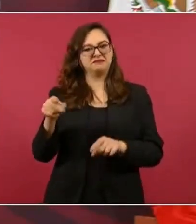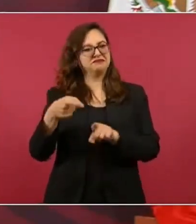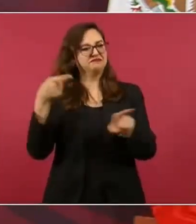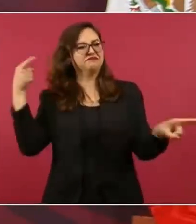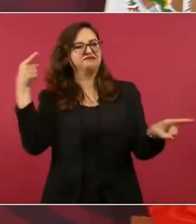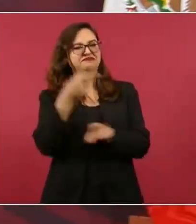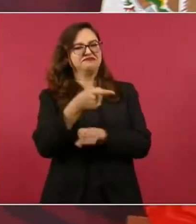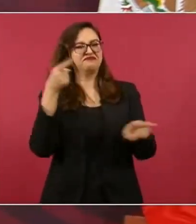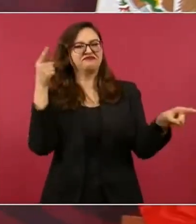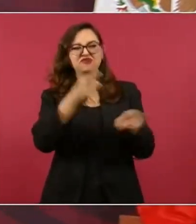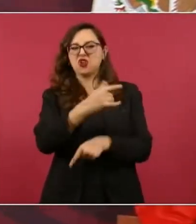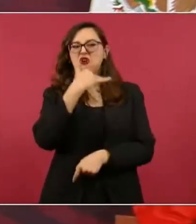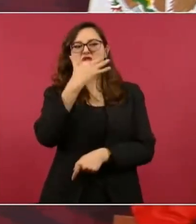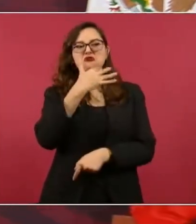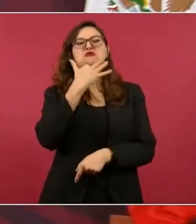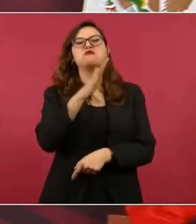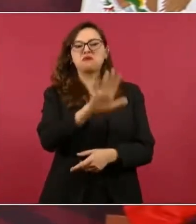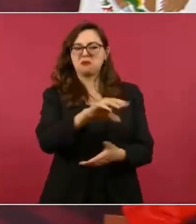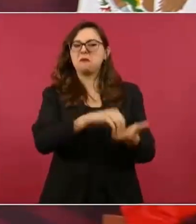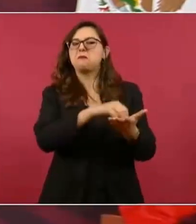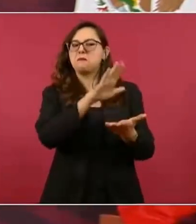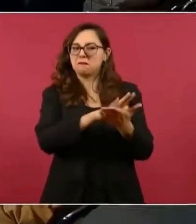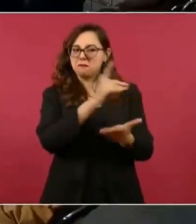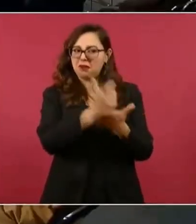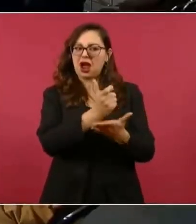Los acusaban de corrupción.